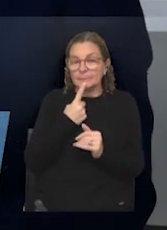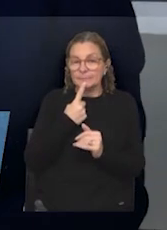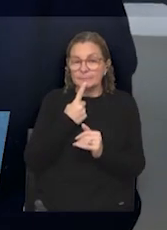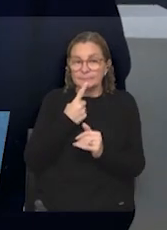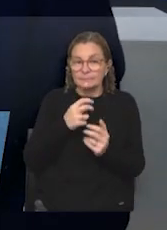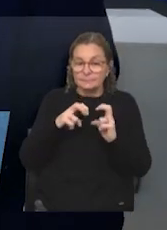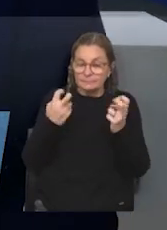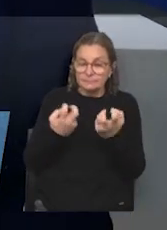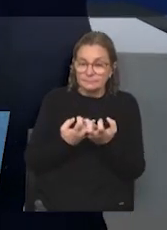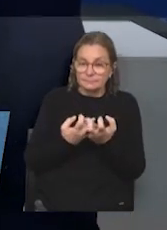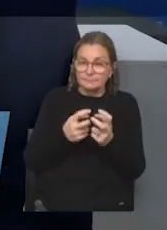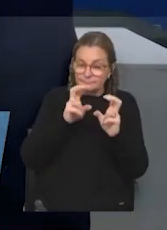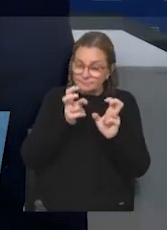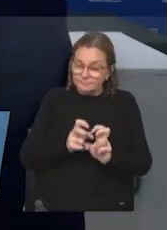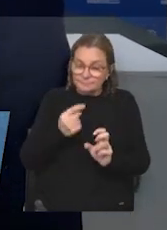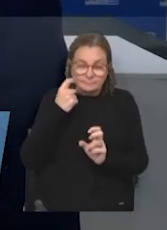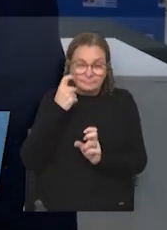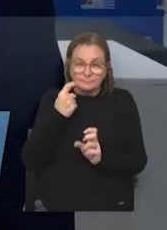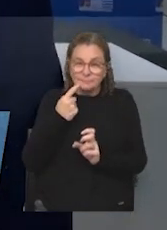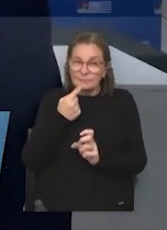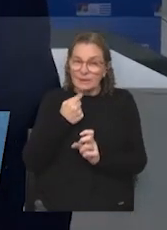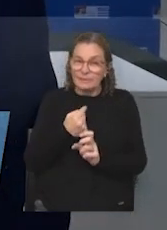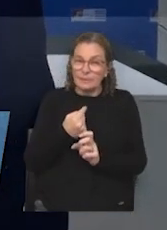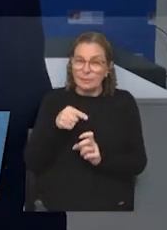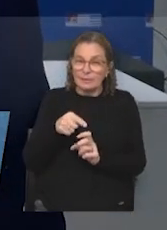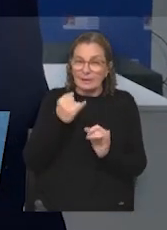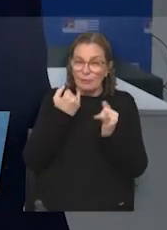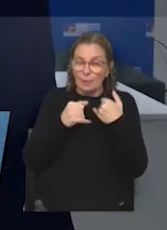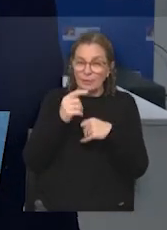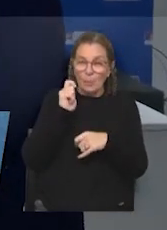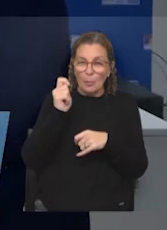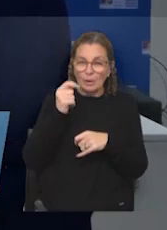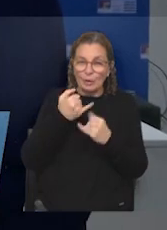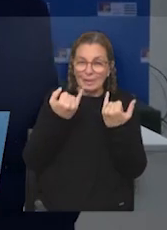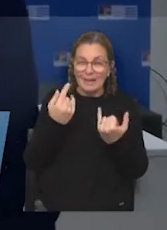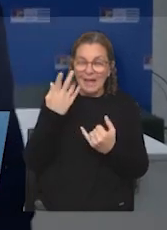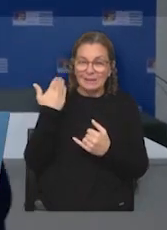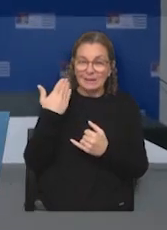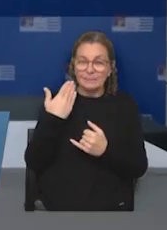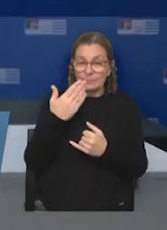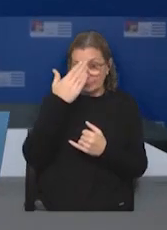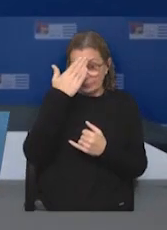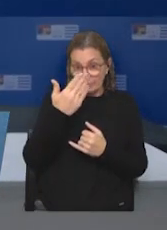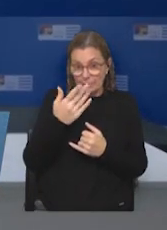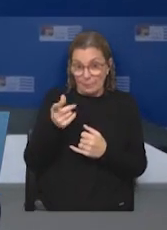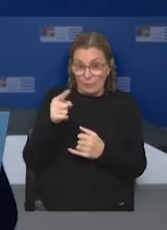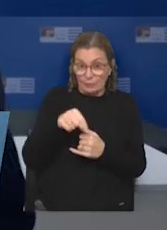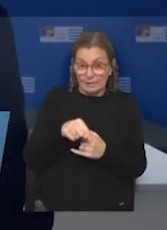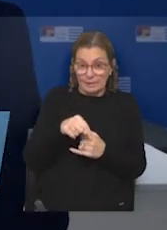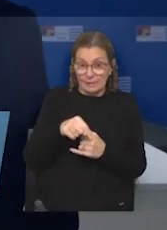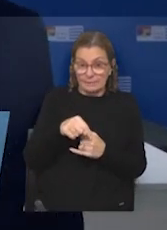en la mesa política a la hora de analizar estos números decíamos a raíz de este informe que se hizo públicos días atrás el frente amplio